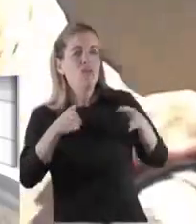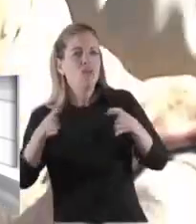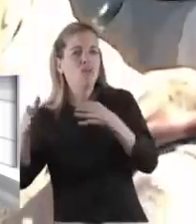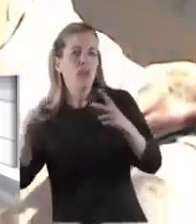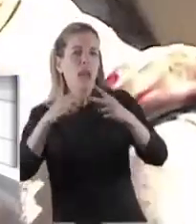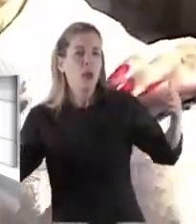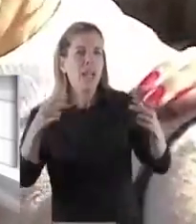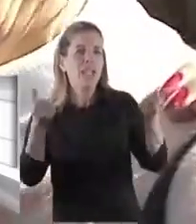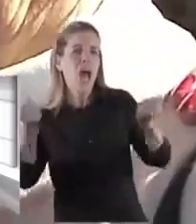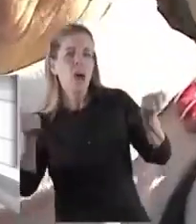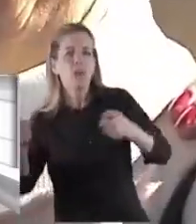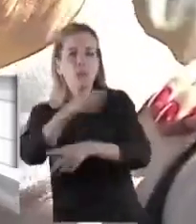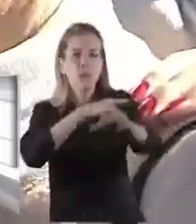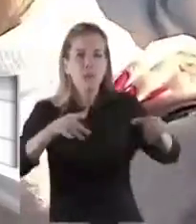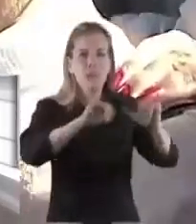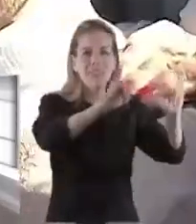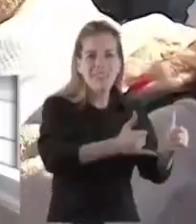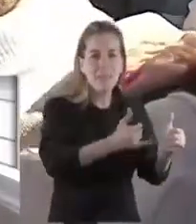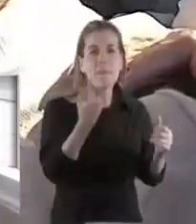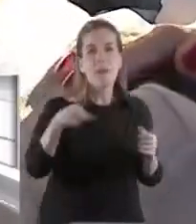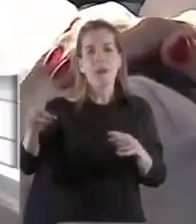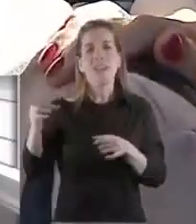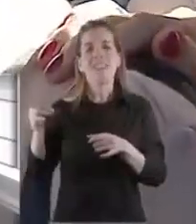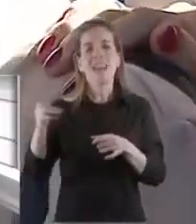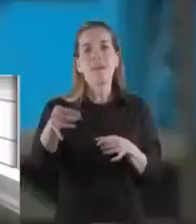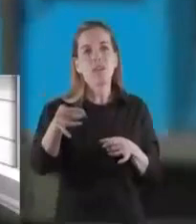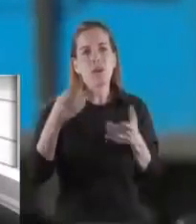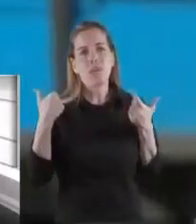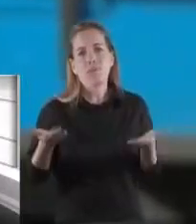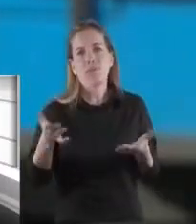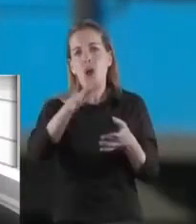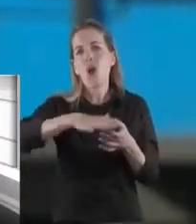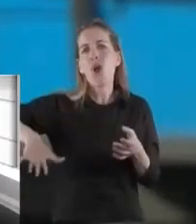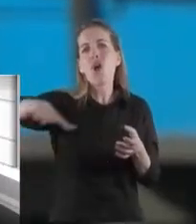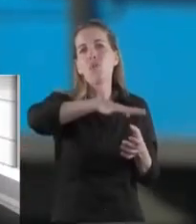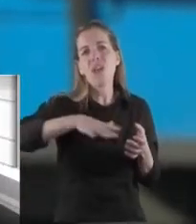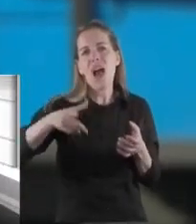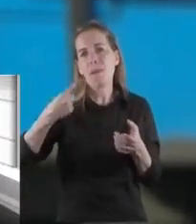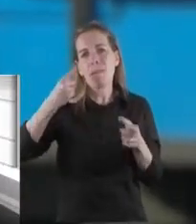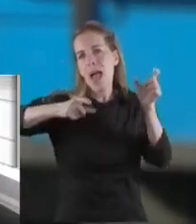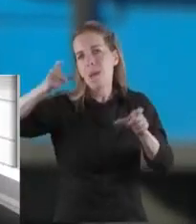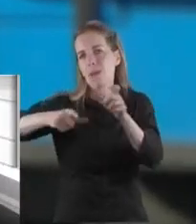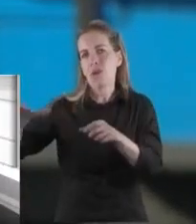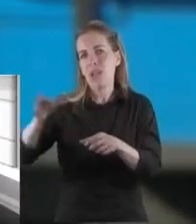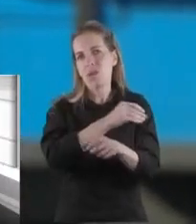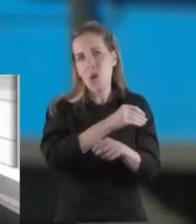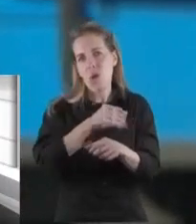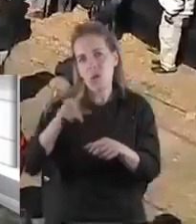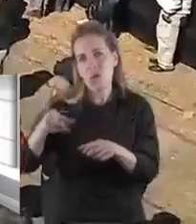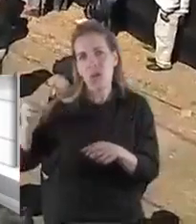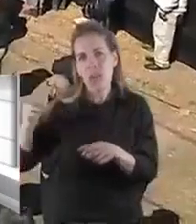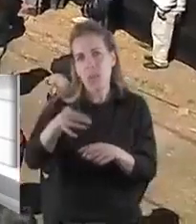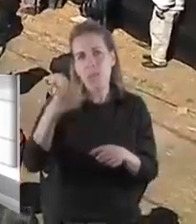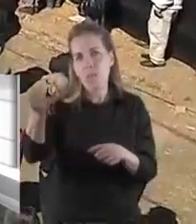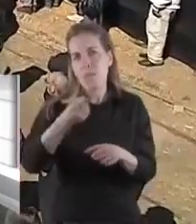pero esto es un servicio de transporte comunitario que como comunidad que somos debe honrar nos y como